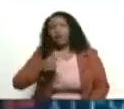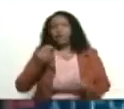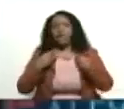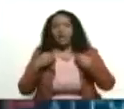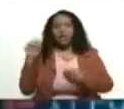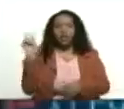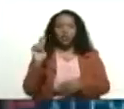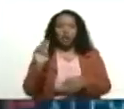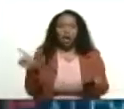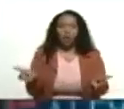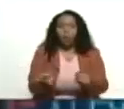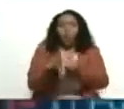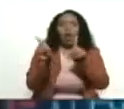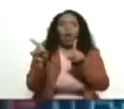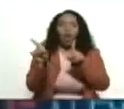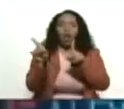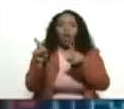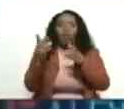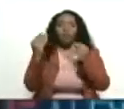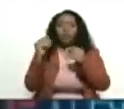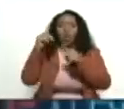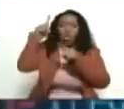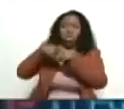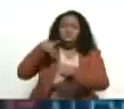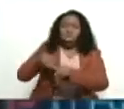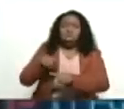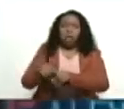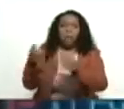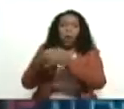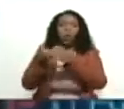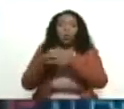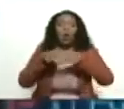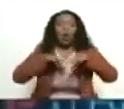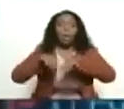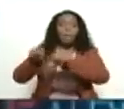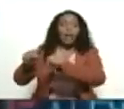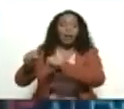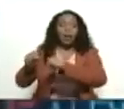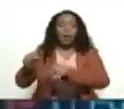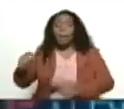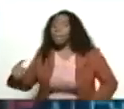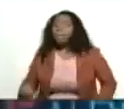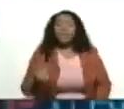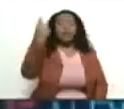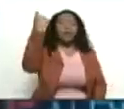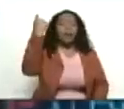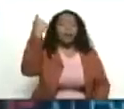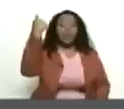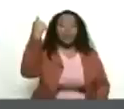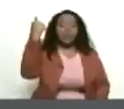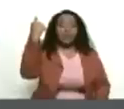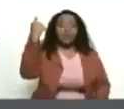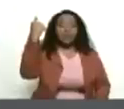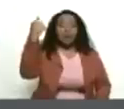sido postergado, que había sido relegado por las élites. Por primera vez en 200 años